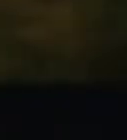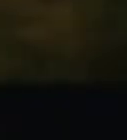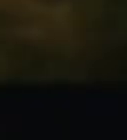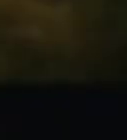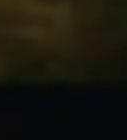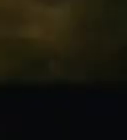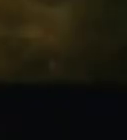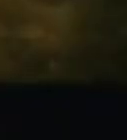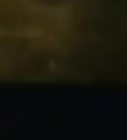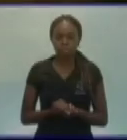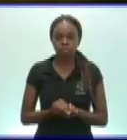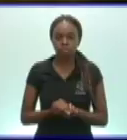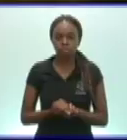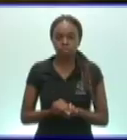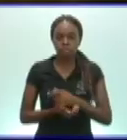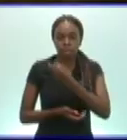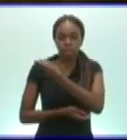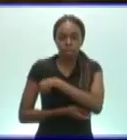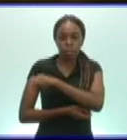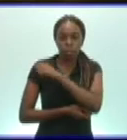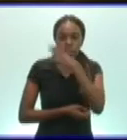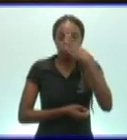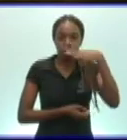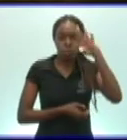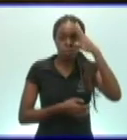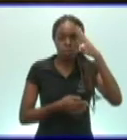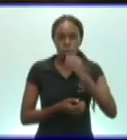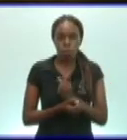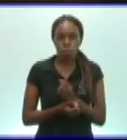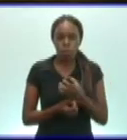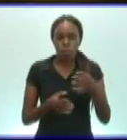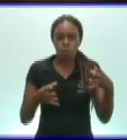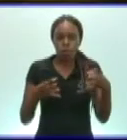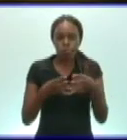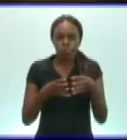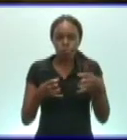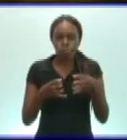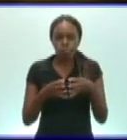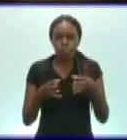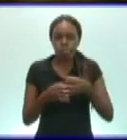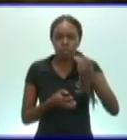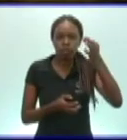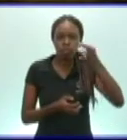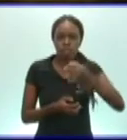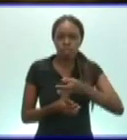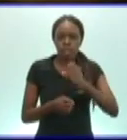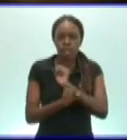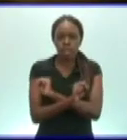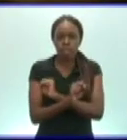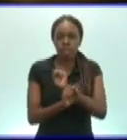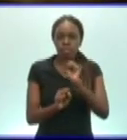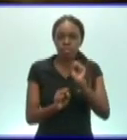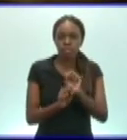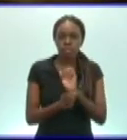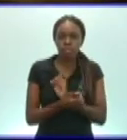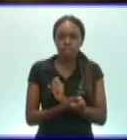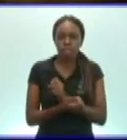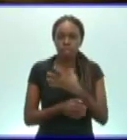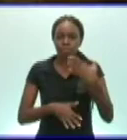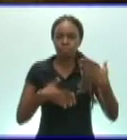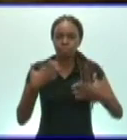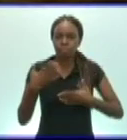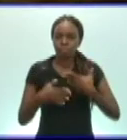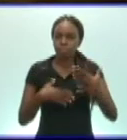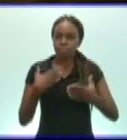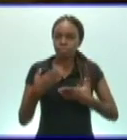El pueblo de Cuba, lleno de fe en sus destinos de libertad y animado de inquebrantable perseverancia en la